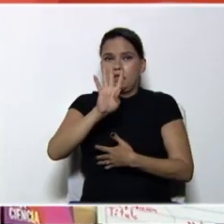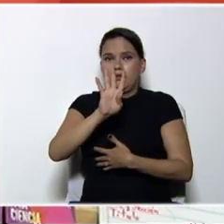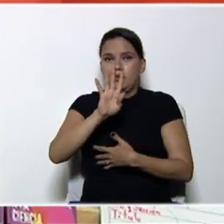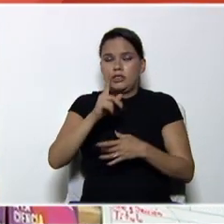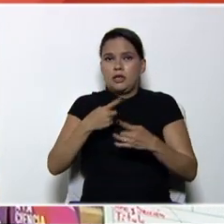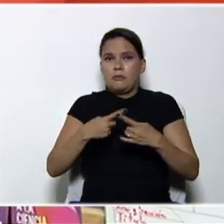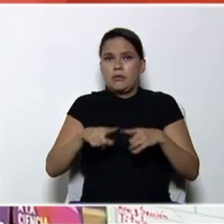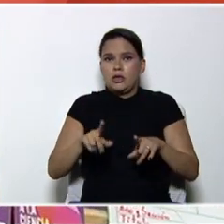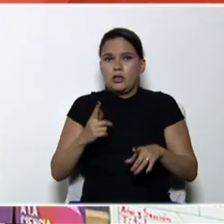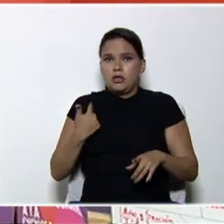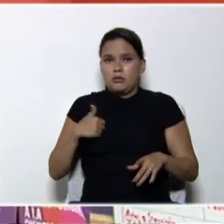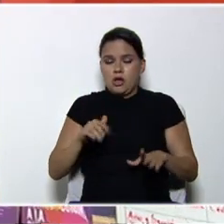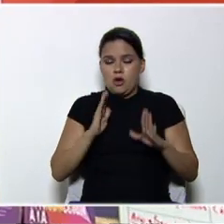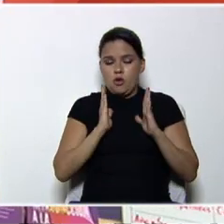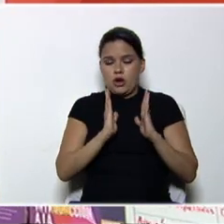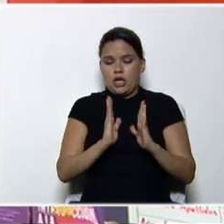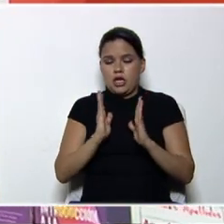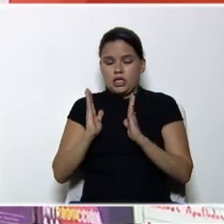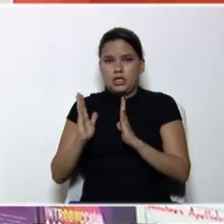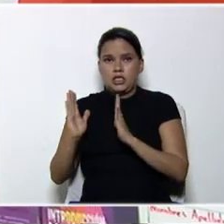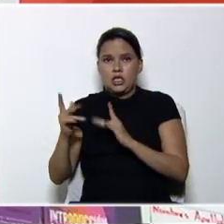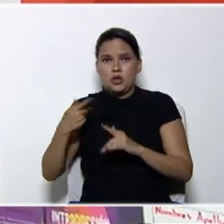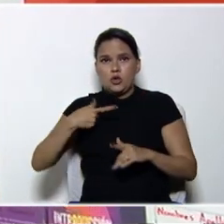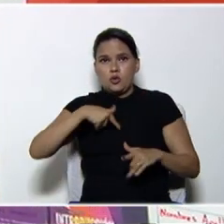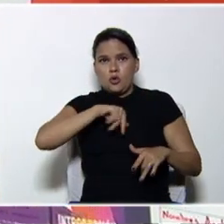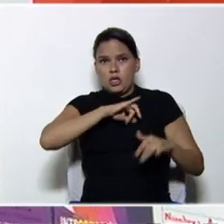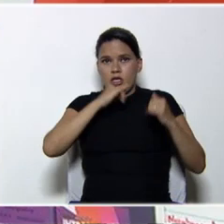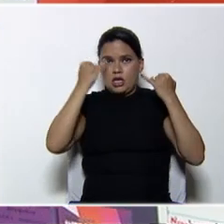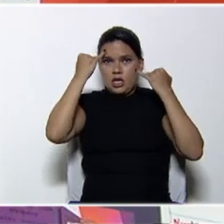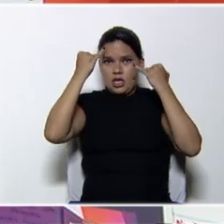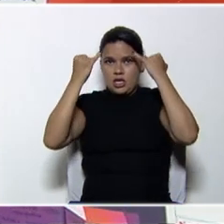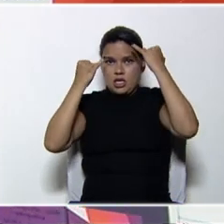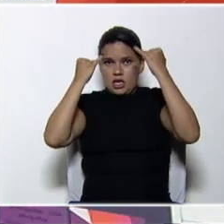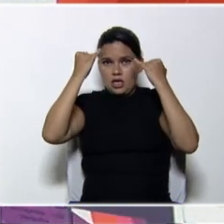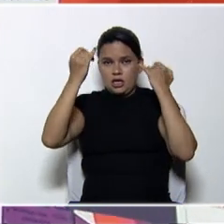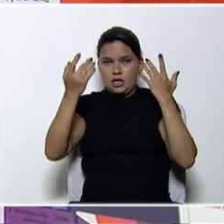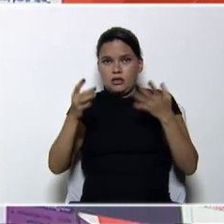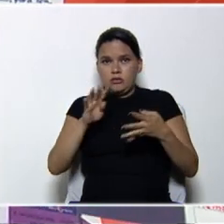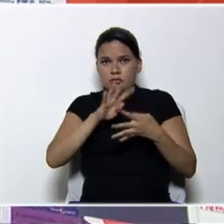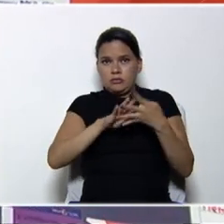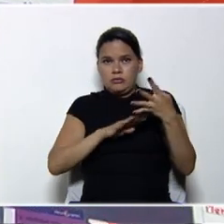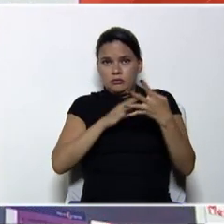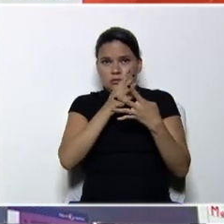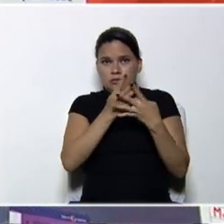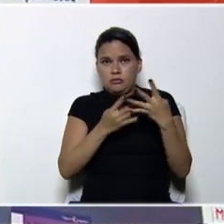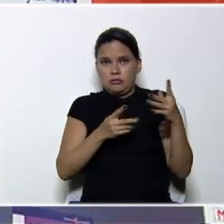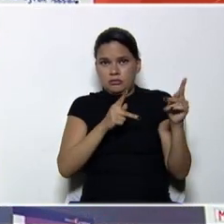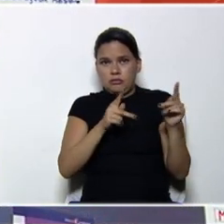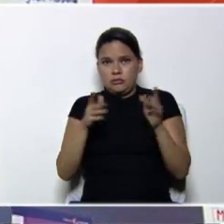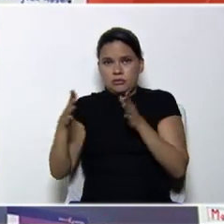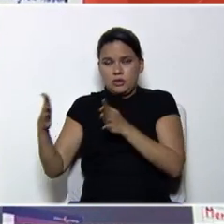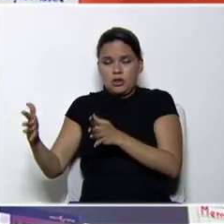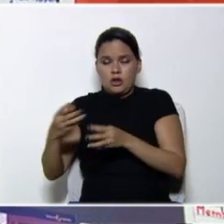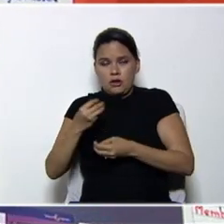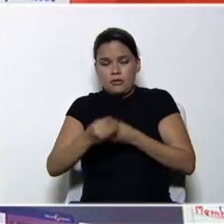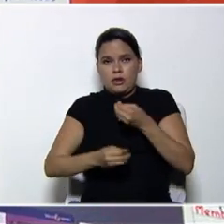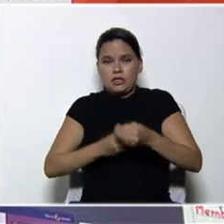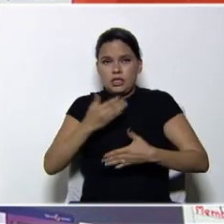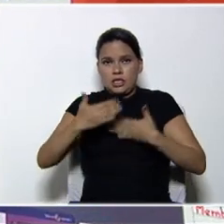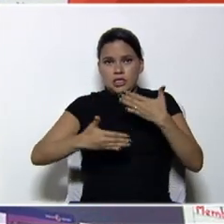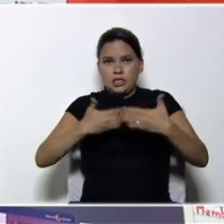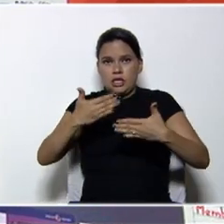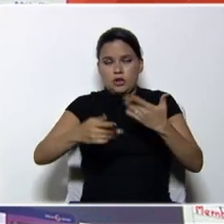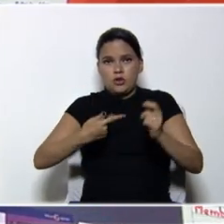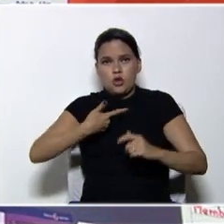que ir ya organizando nuestras ideas, organizando nuestra nueva rutina para lo que va a ser el desarrollo de nuestras actividades pedagógicas